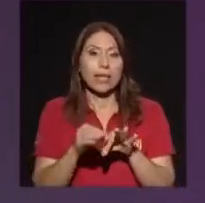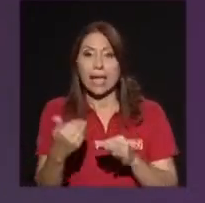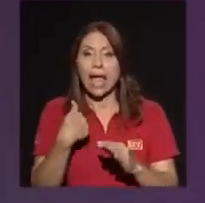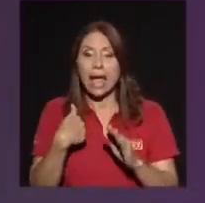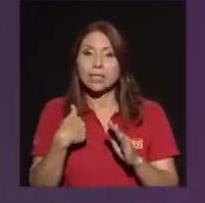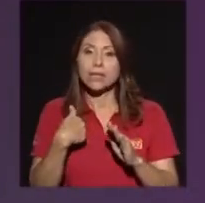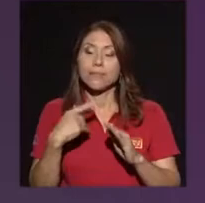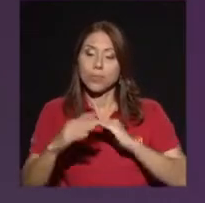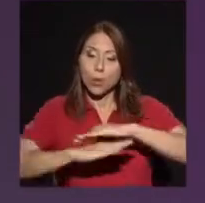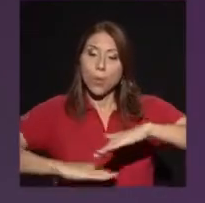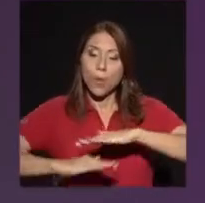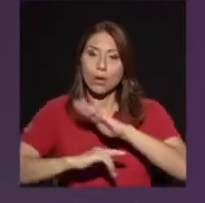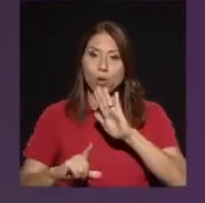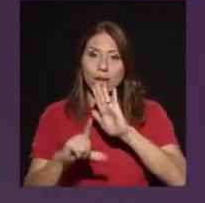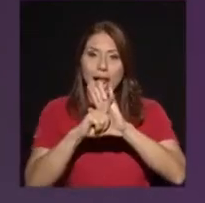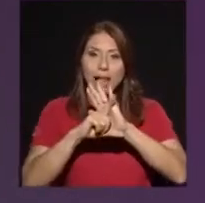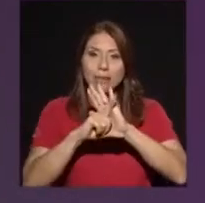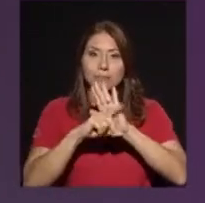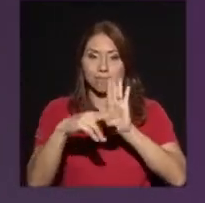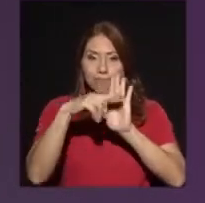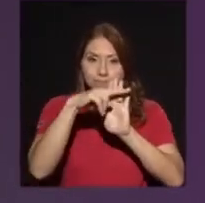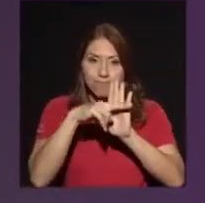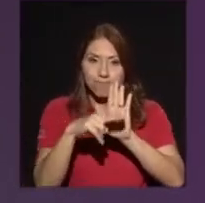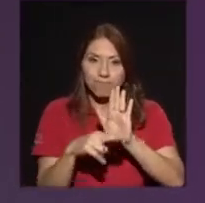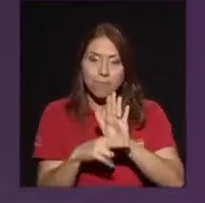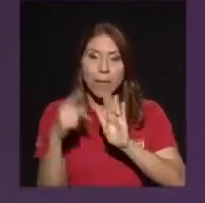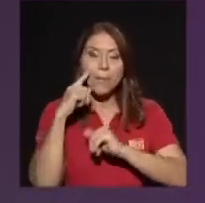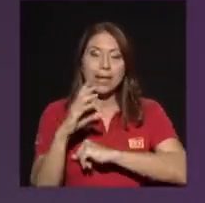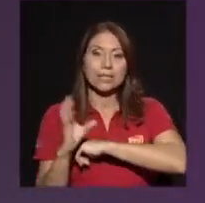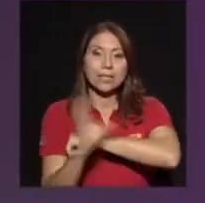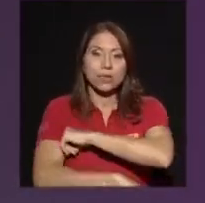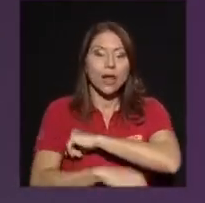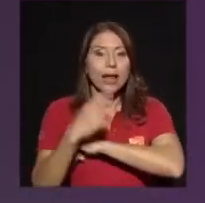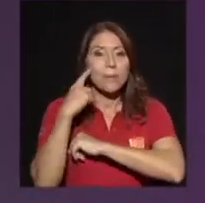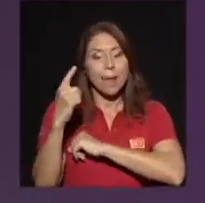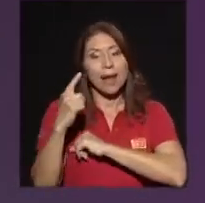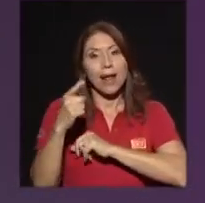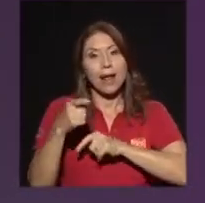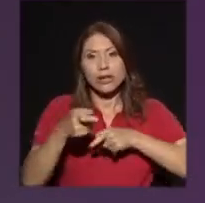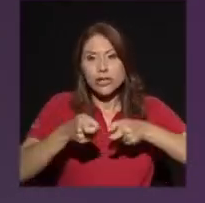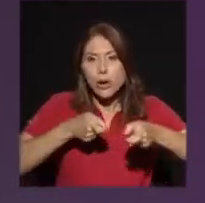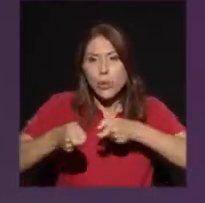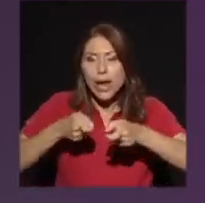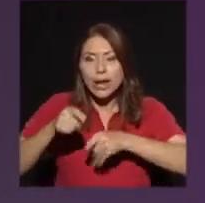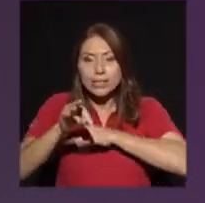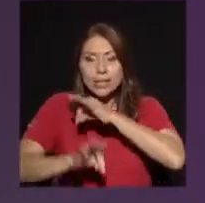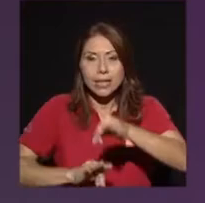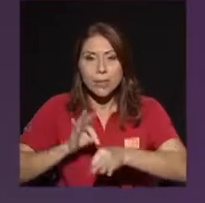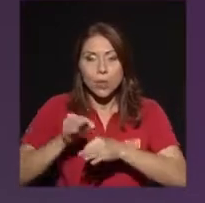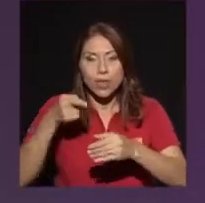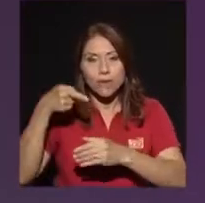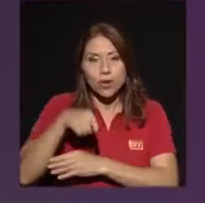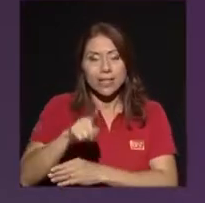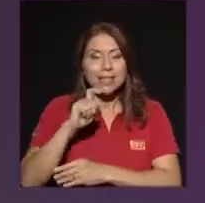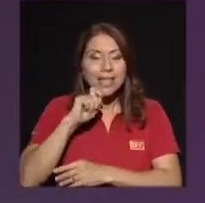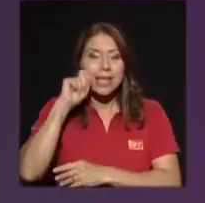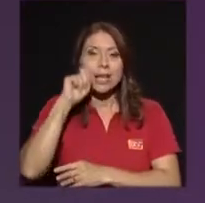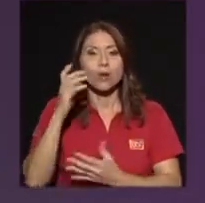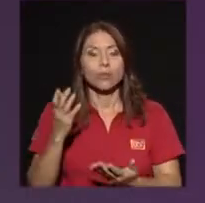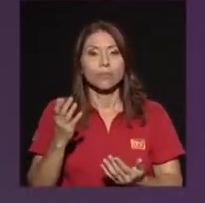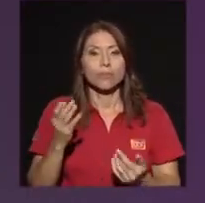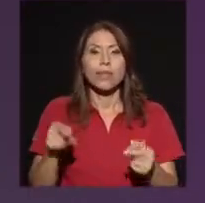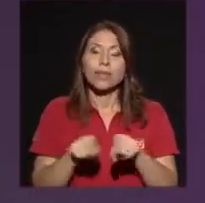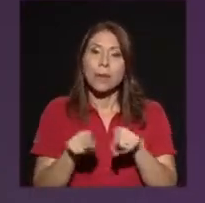legal que sancione y regule este tipo de violencia de género,